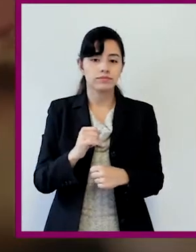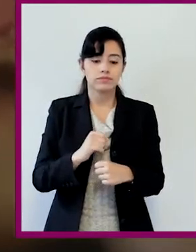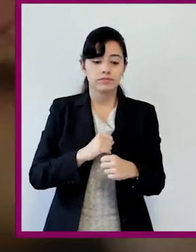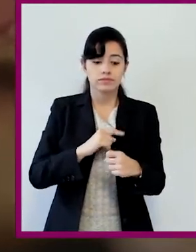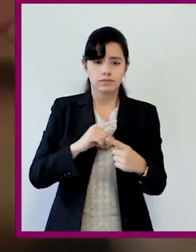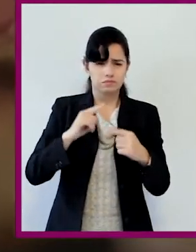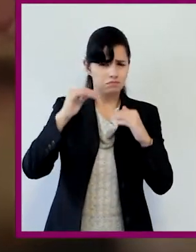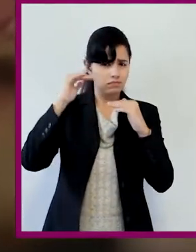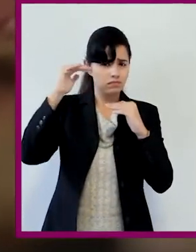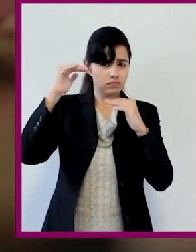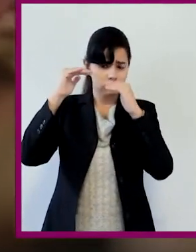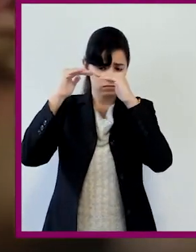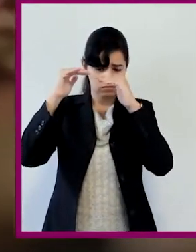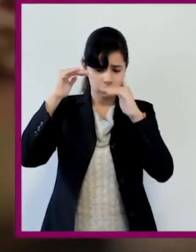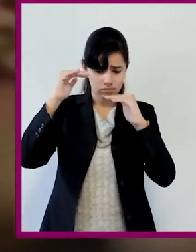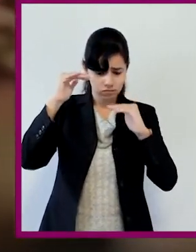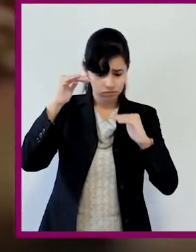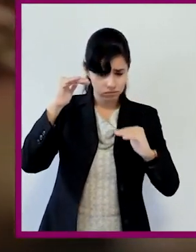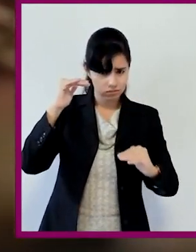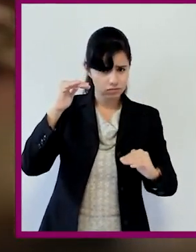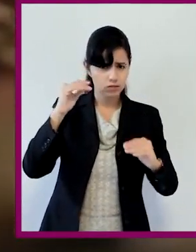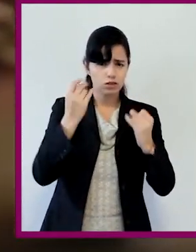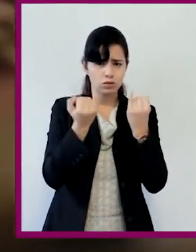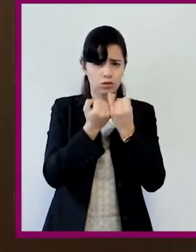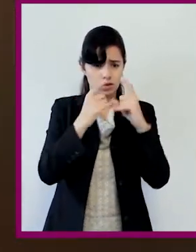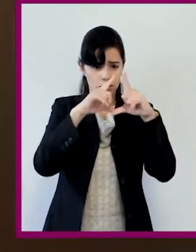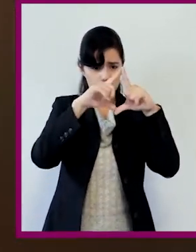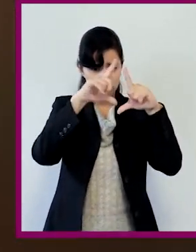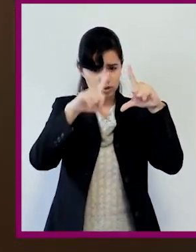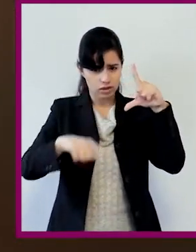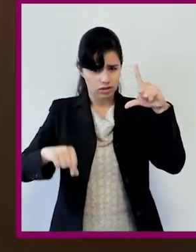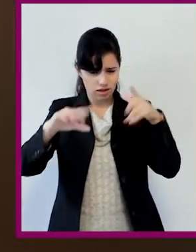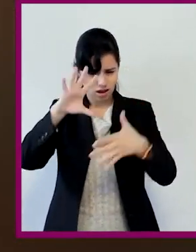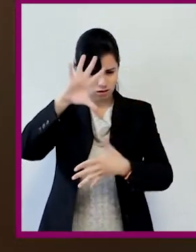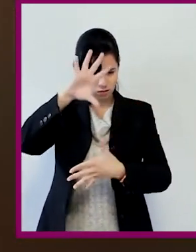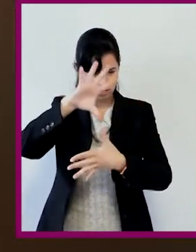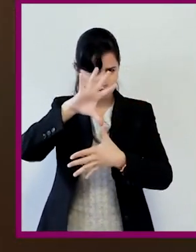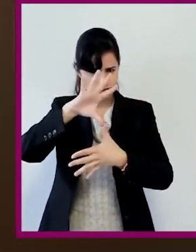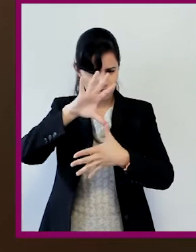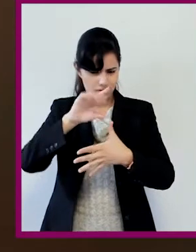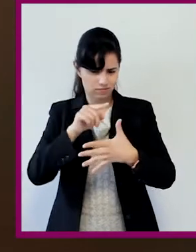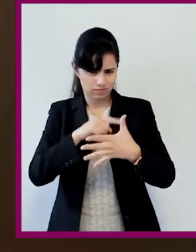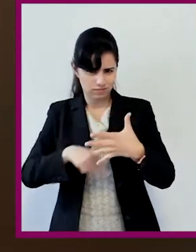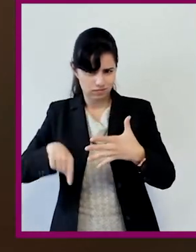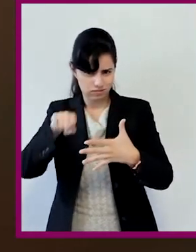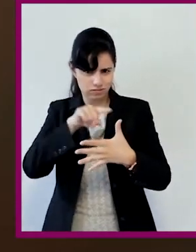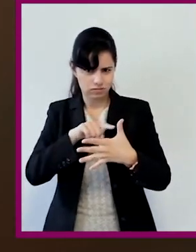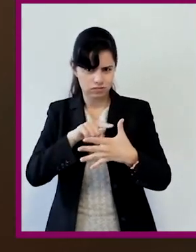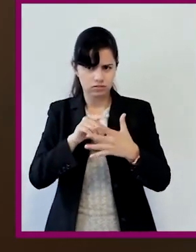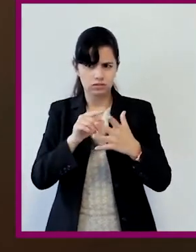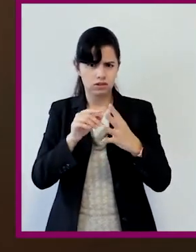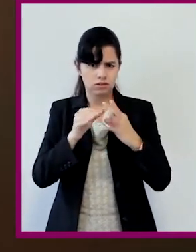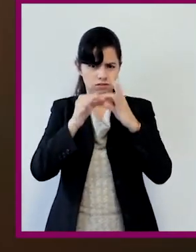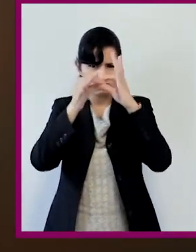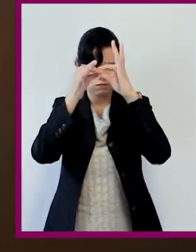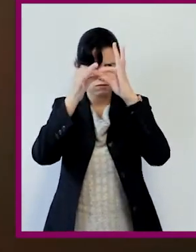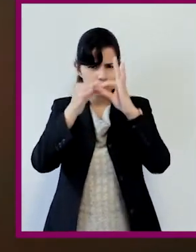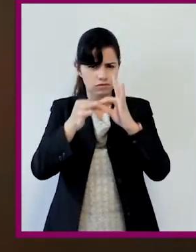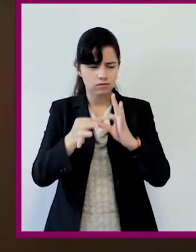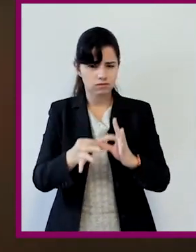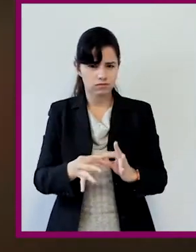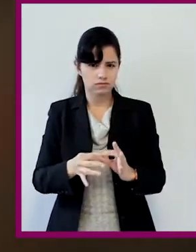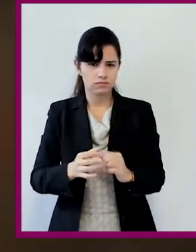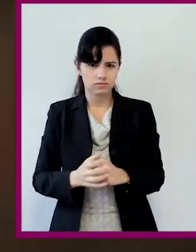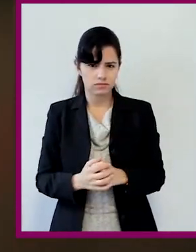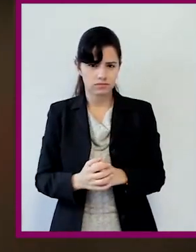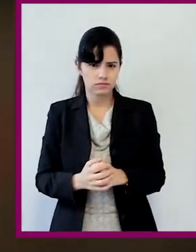abajo del continente e inclusive otros continentes, estaban muy conectados. Pero lo que te decía aquel